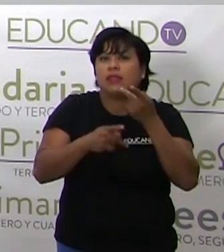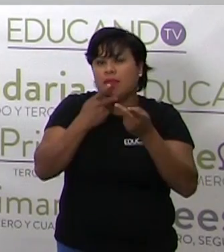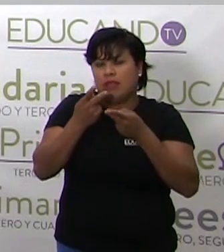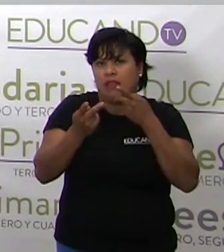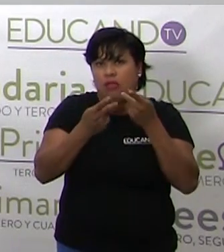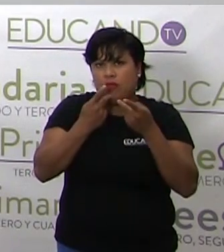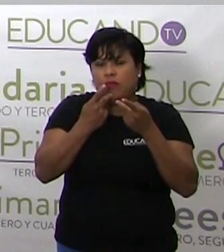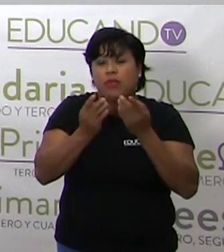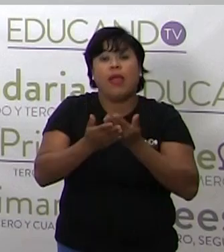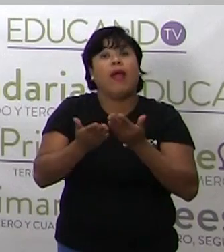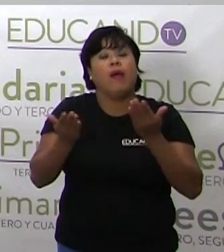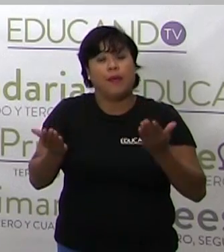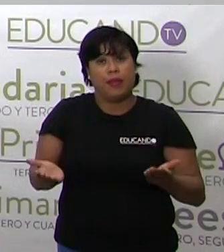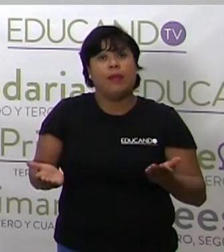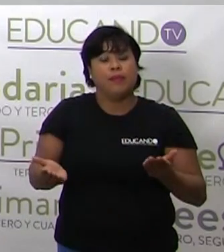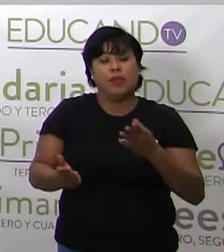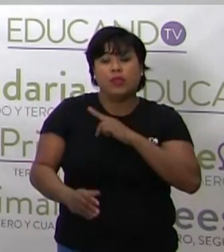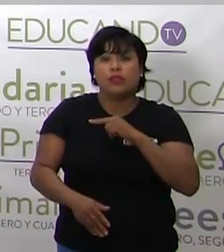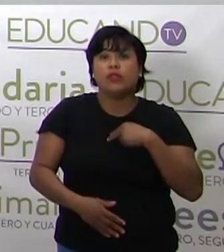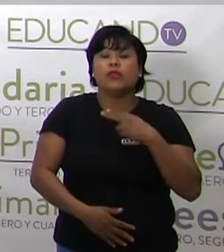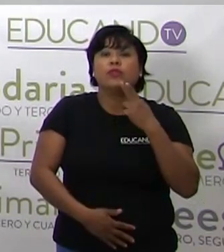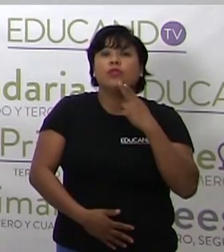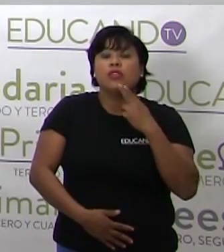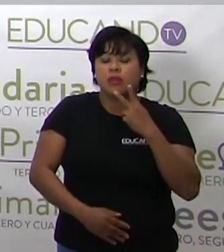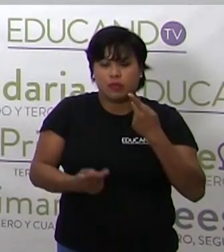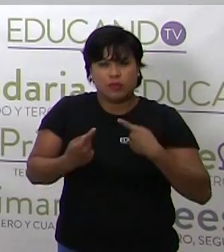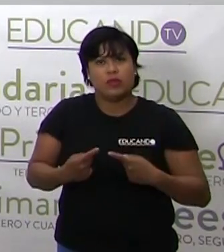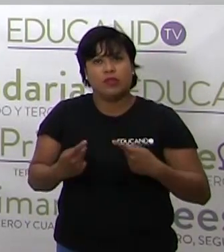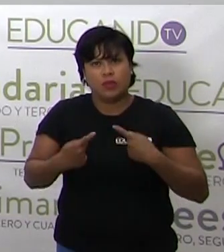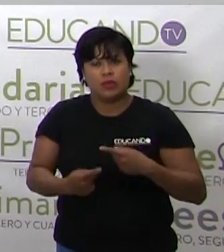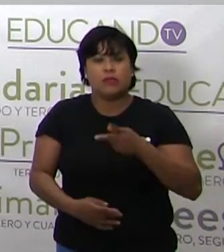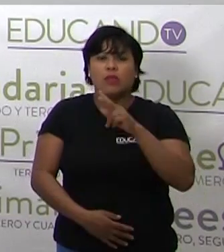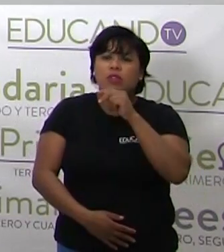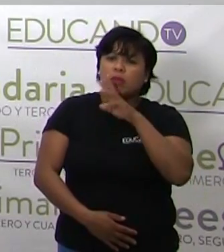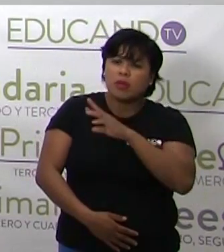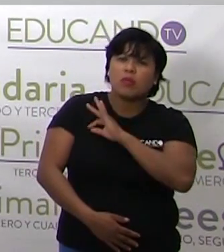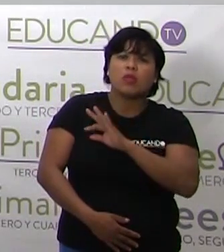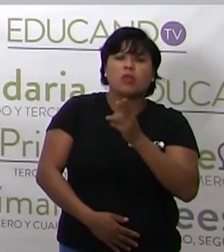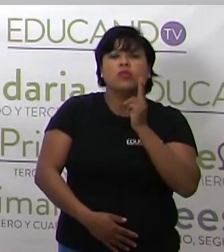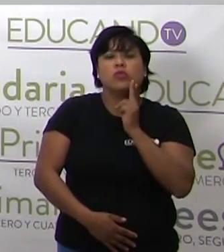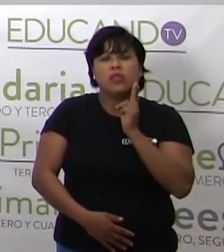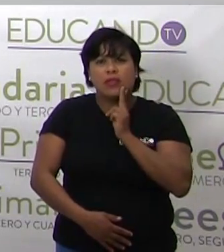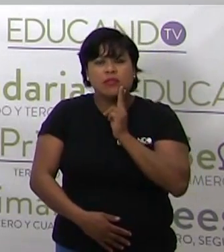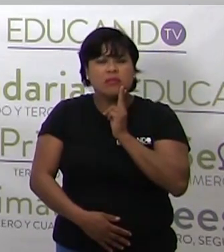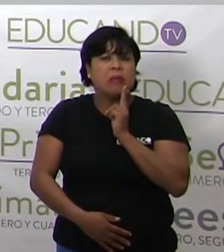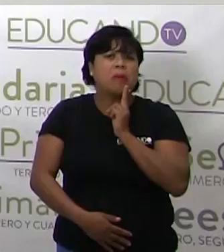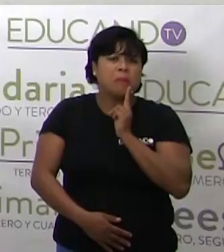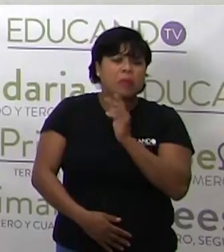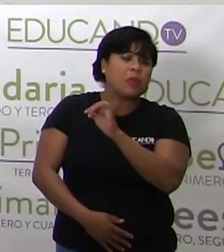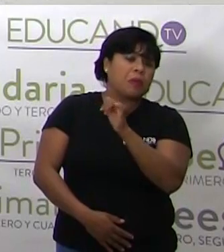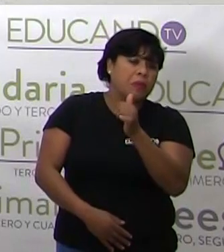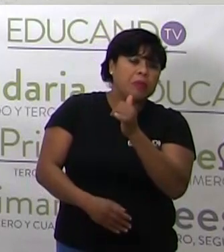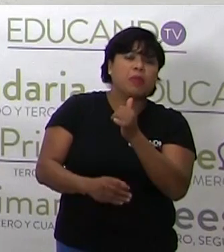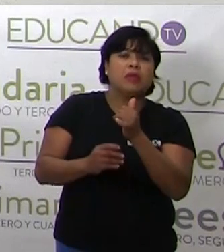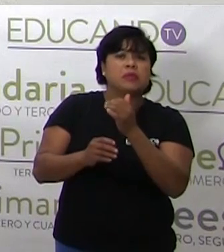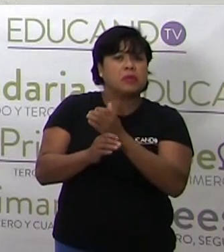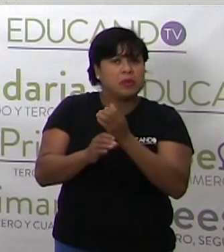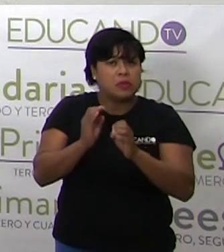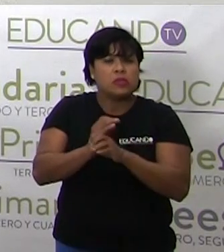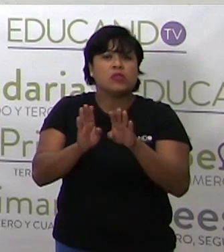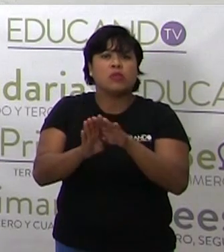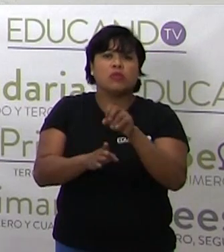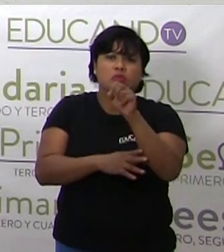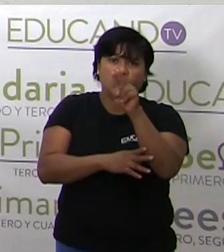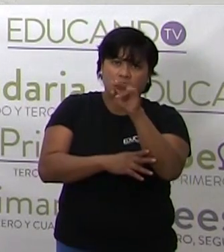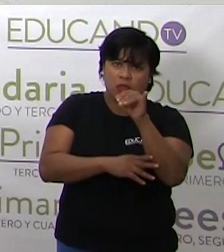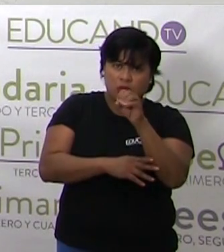hablando. Ahorita utilizamos personas, pero también podemos utilizar otro tipo de